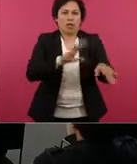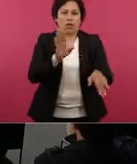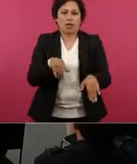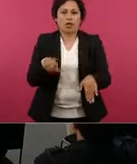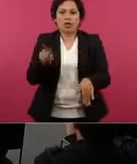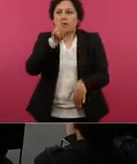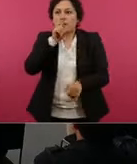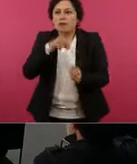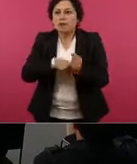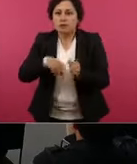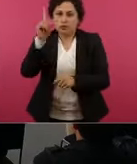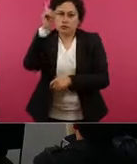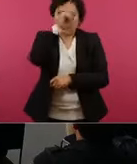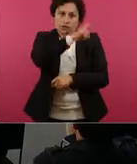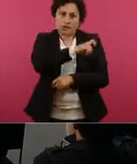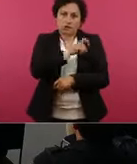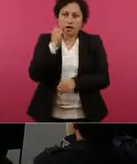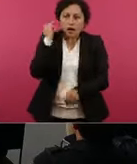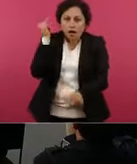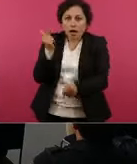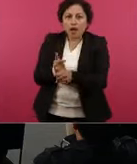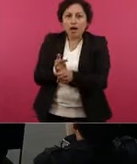Desde entonces anda prófugo